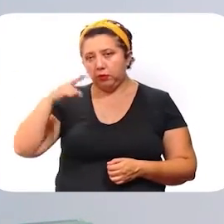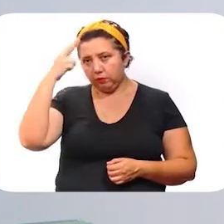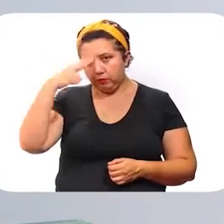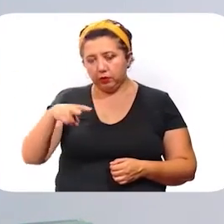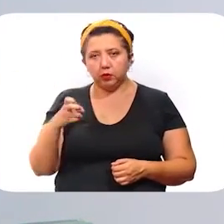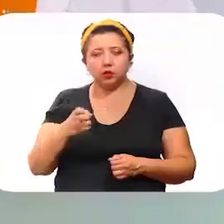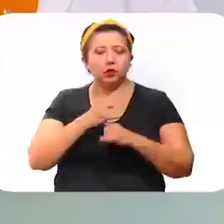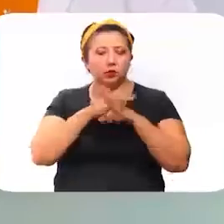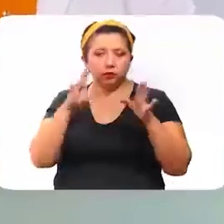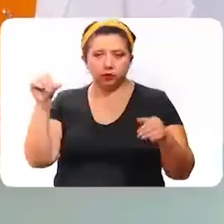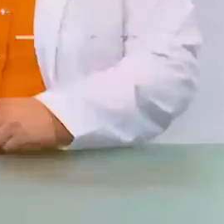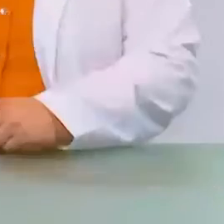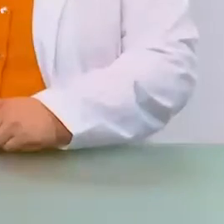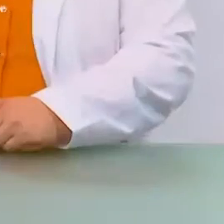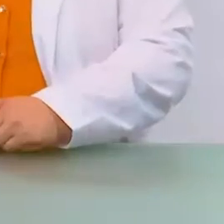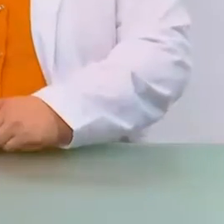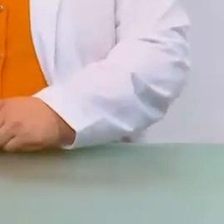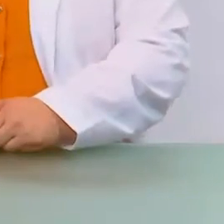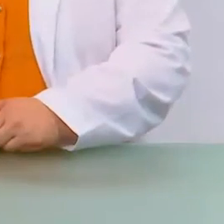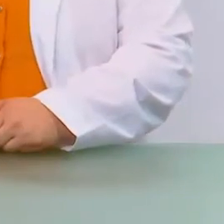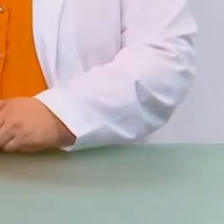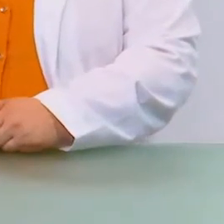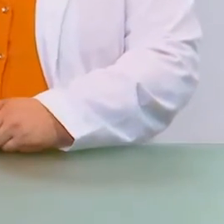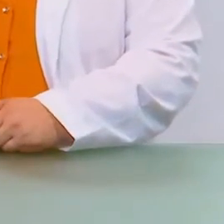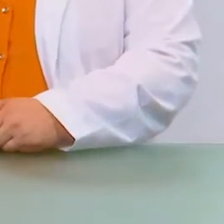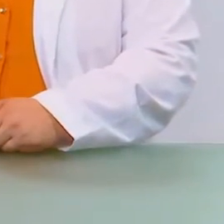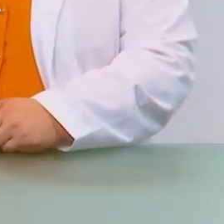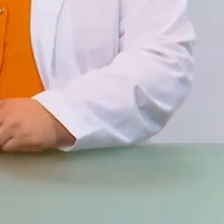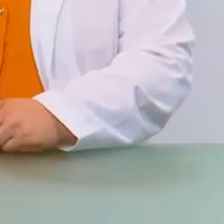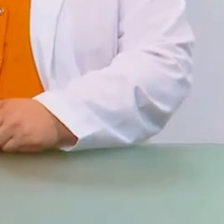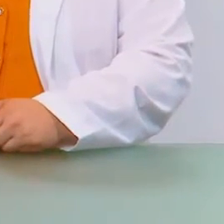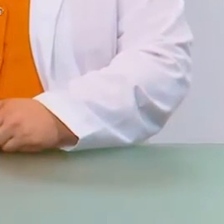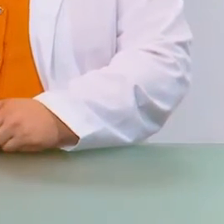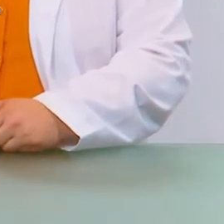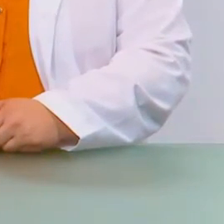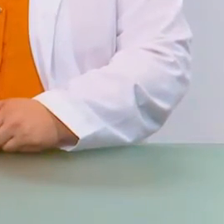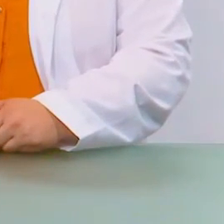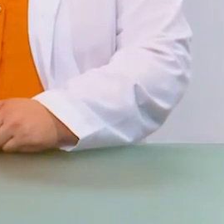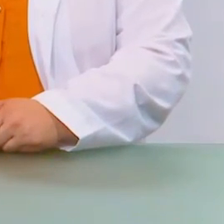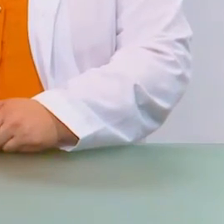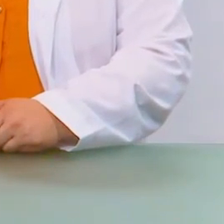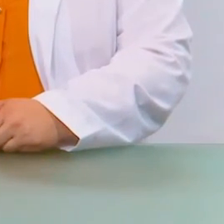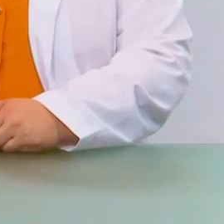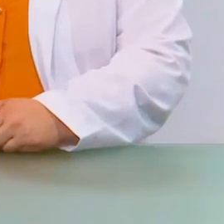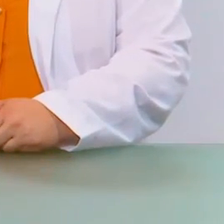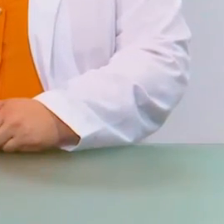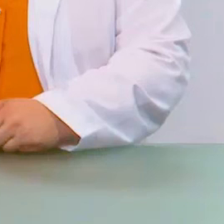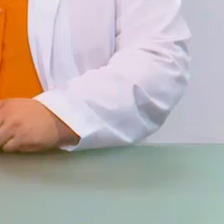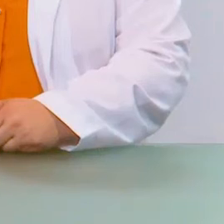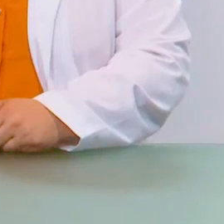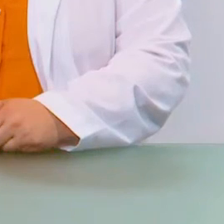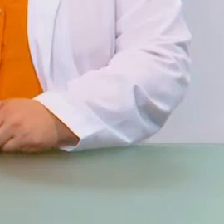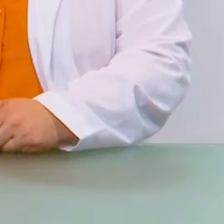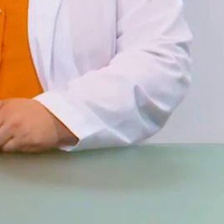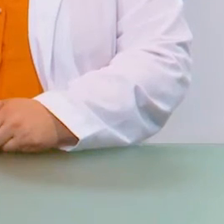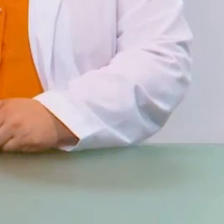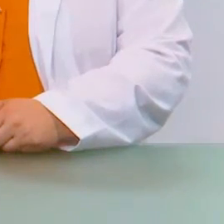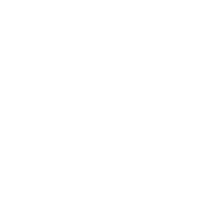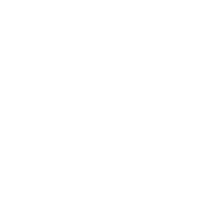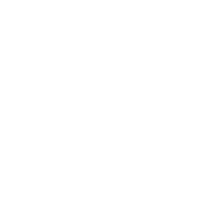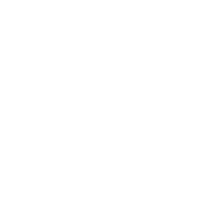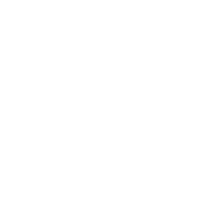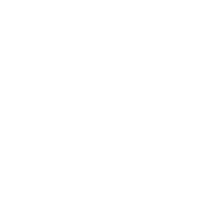federal. Este es todo el reporte, doctor. Gracias, doctora. Estaremos dando esta misma información todos los días por este mismo medio. Muchas gracias.